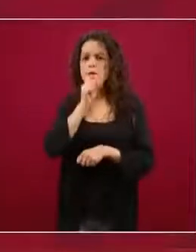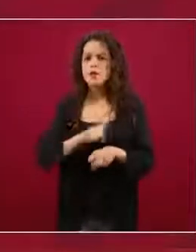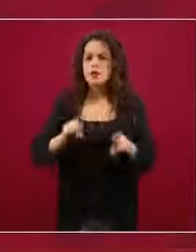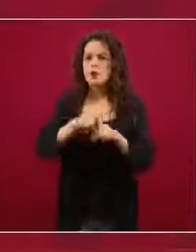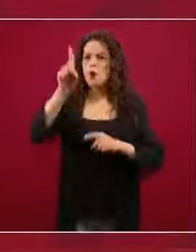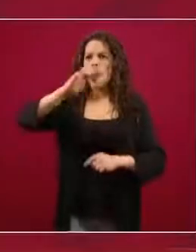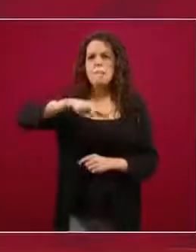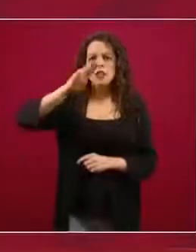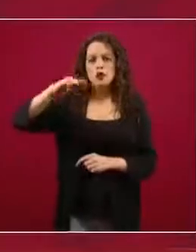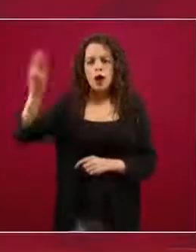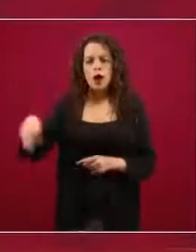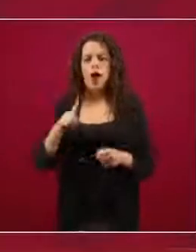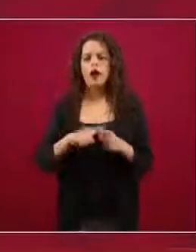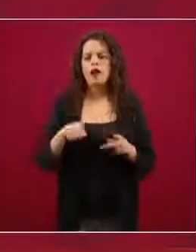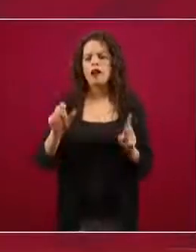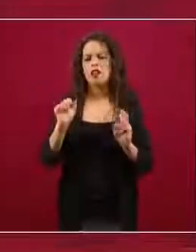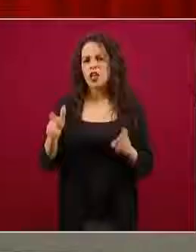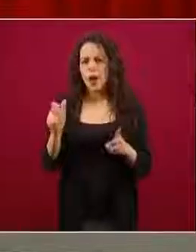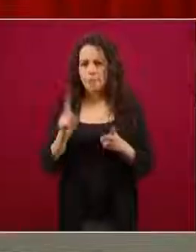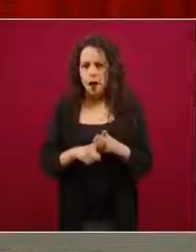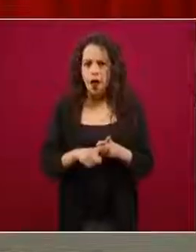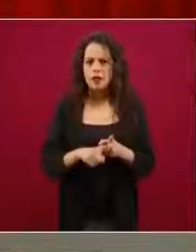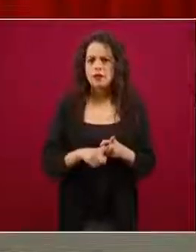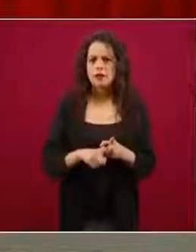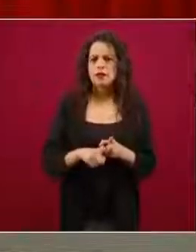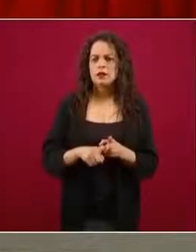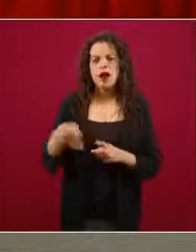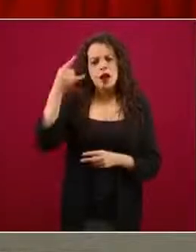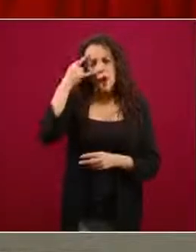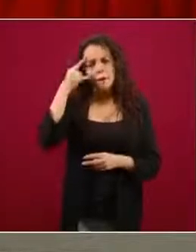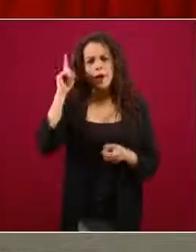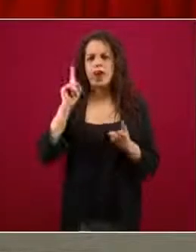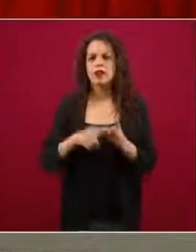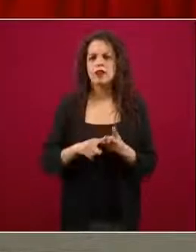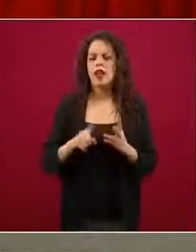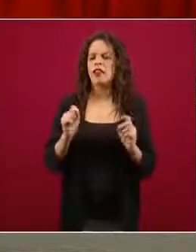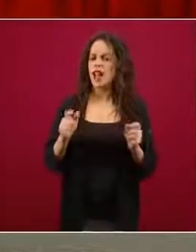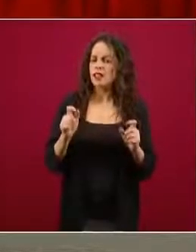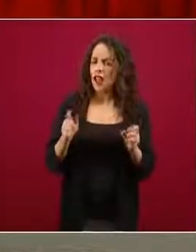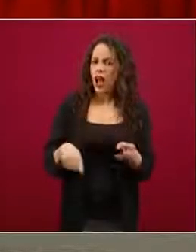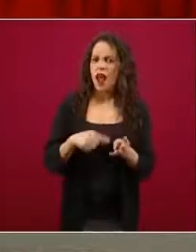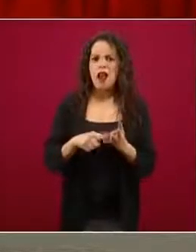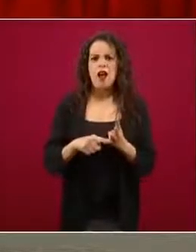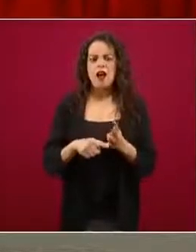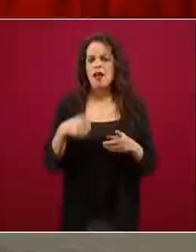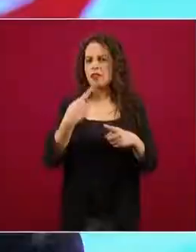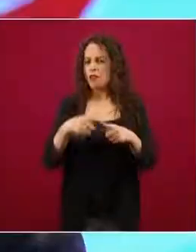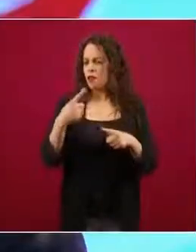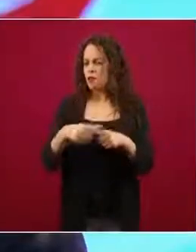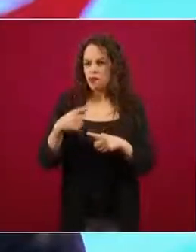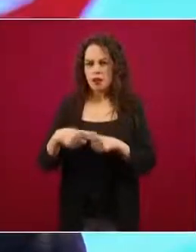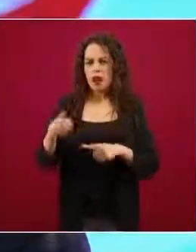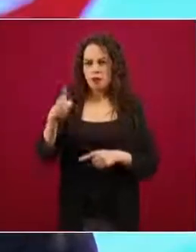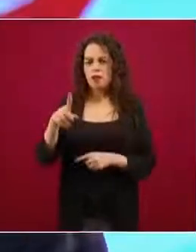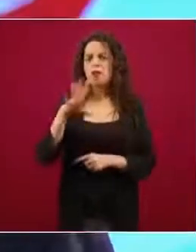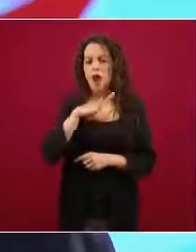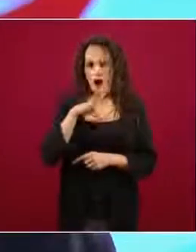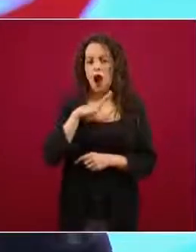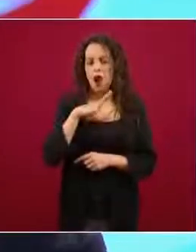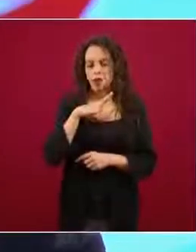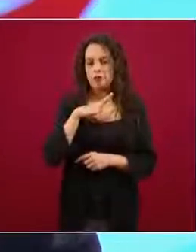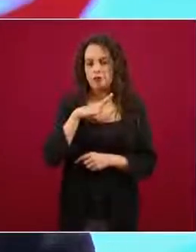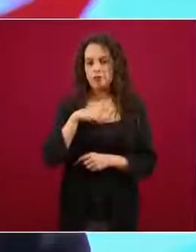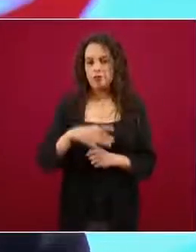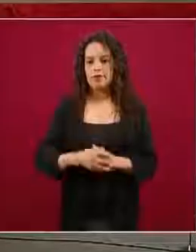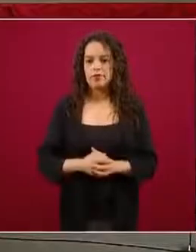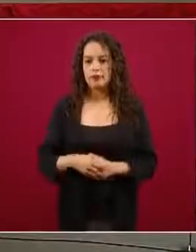lo tiene Chiapas, lo tiene Tabasco, lo tiene Campeche, lo tiene Tlaxcala, lo tienen varias secretarías, prácticamente todas. Pero hoy